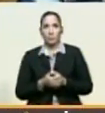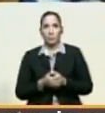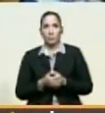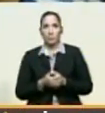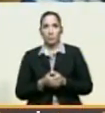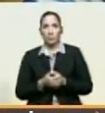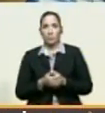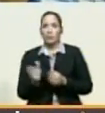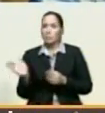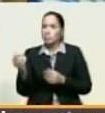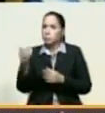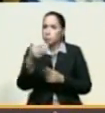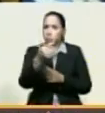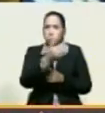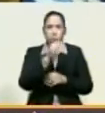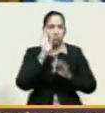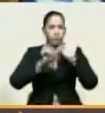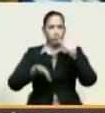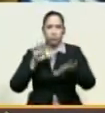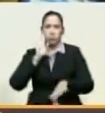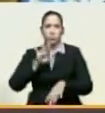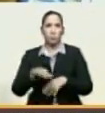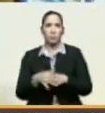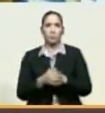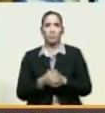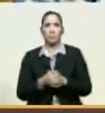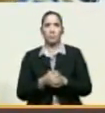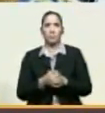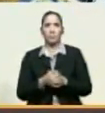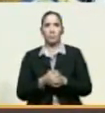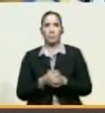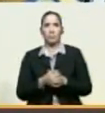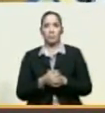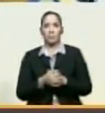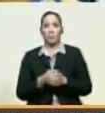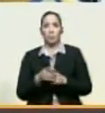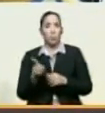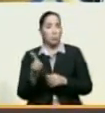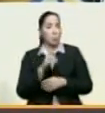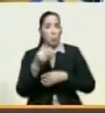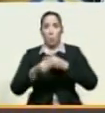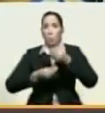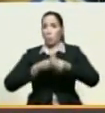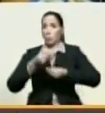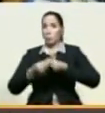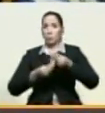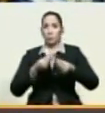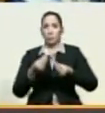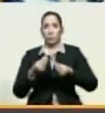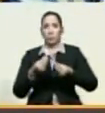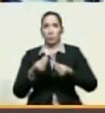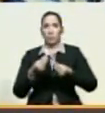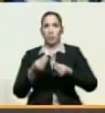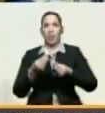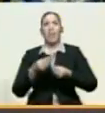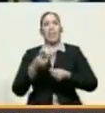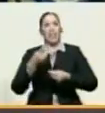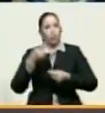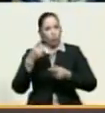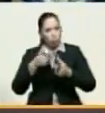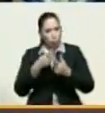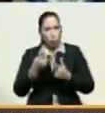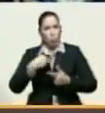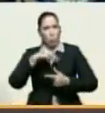que la recolección del desecho tóxico y basura no se realizaba. Pedimos que se estudie qué pasaba con esos